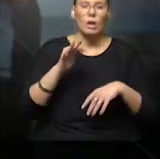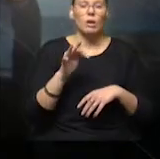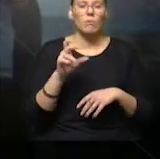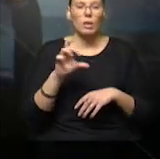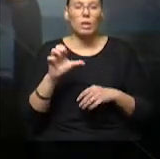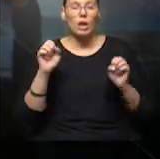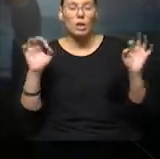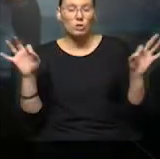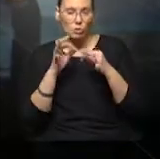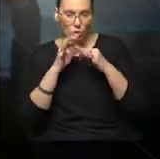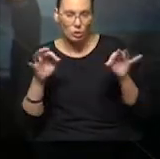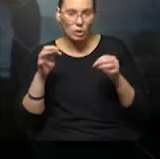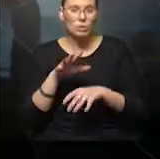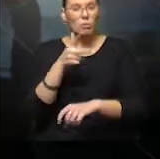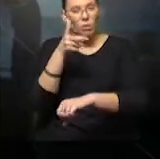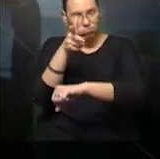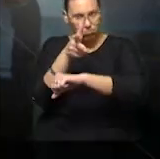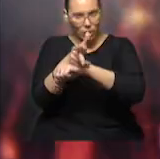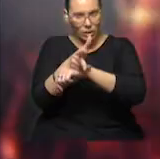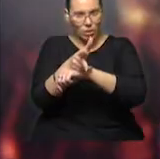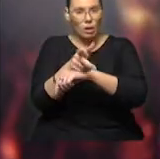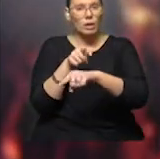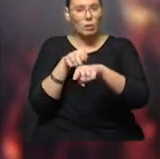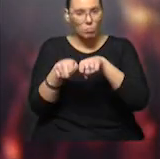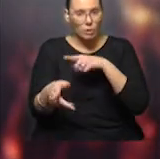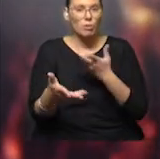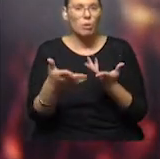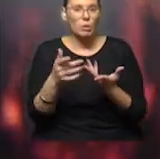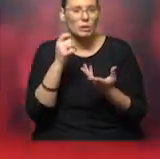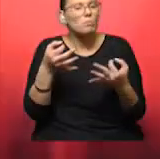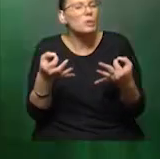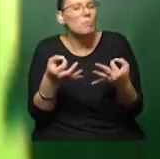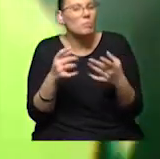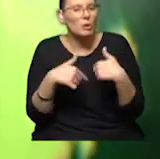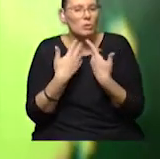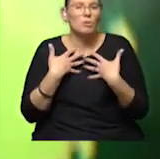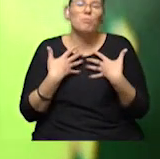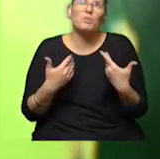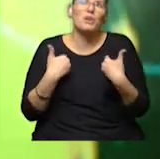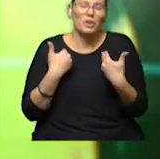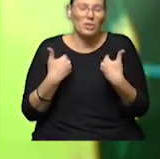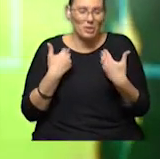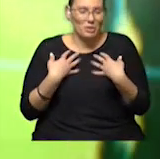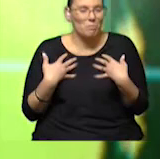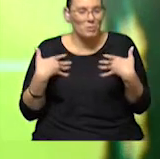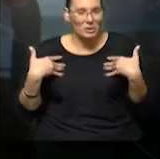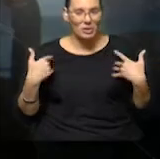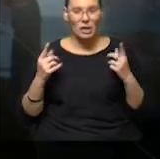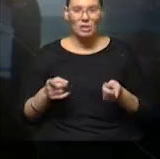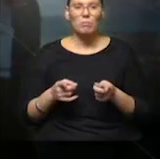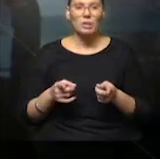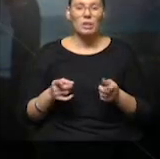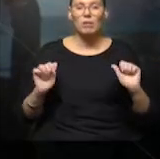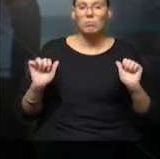se va a grabar todo el espectáculo en vivo, entonces como que van a pasar, va a ser muy especial para nosotros, estamos muy ilusionados y muy emocionados. Sí. Además también vamos a contar con